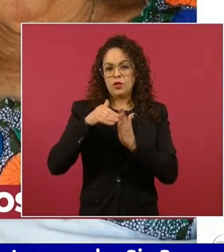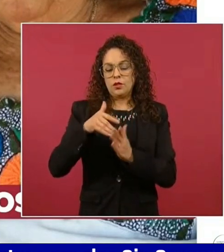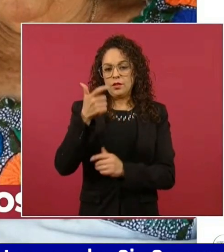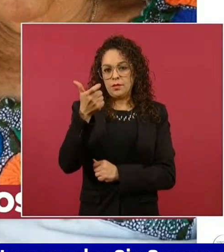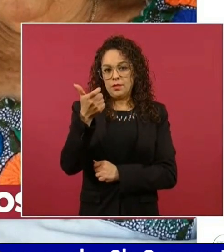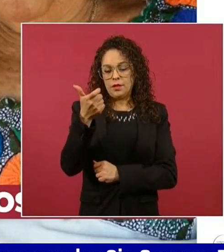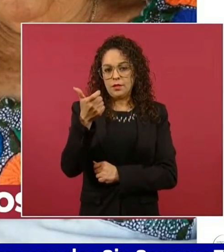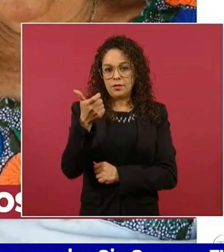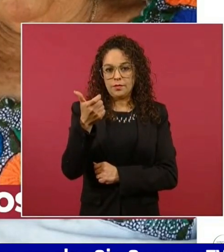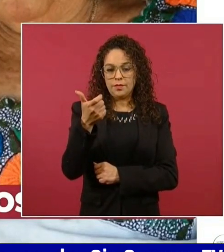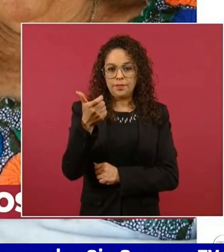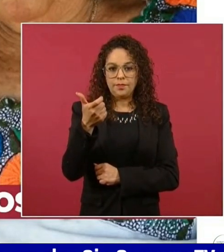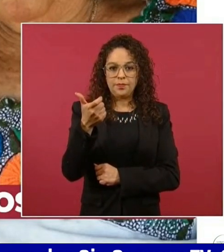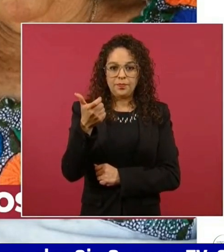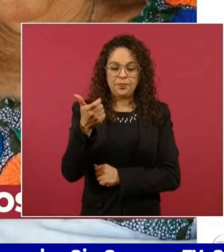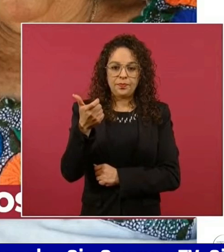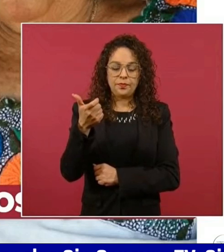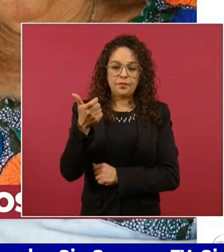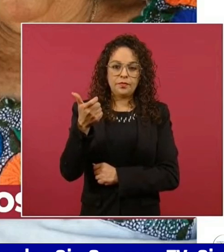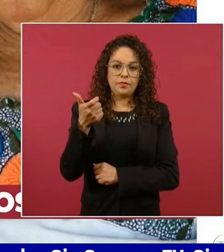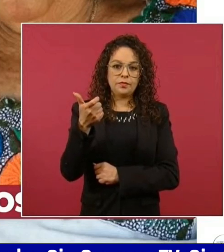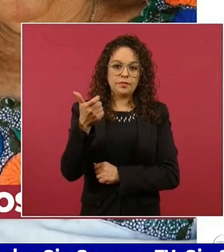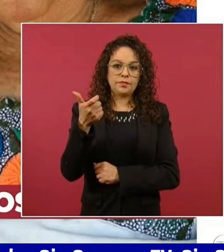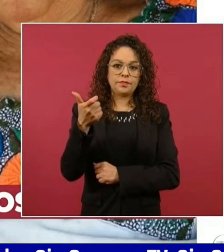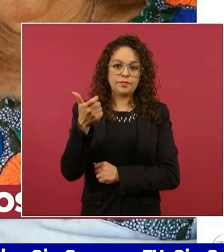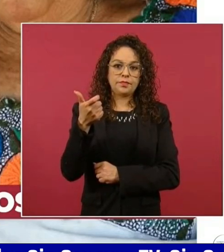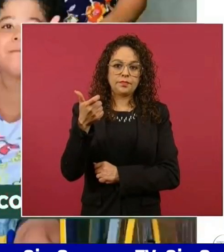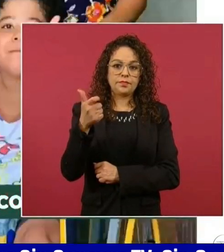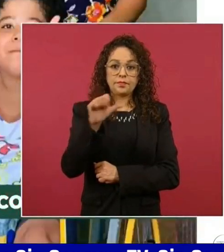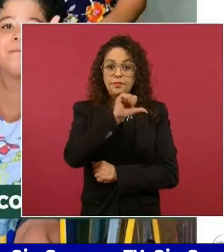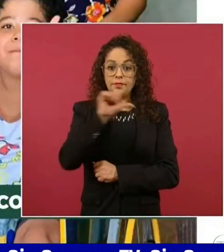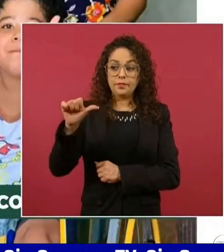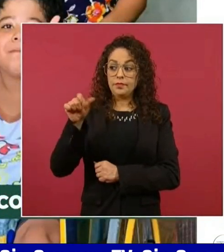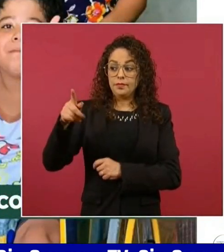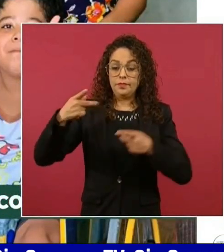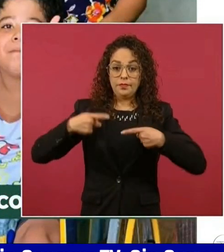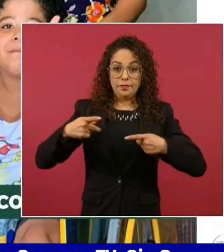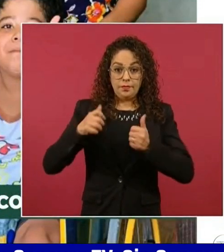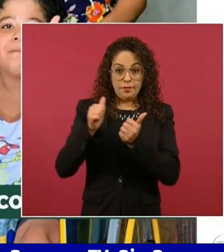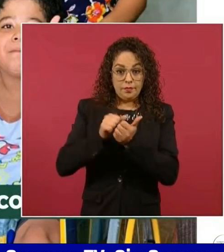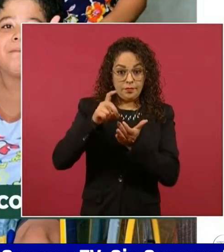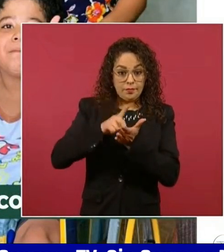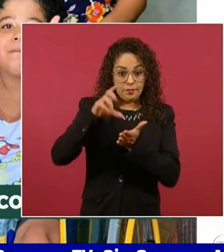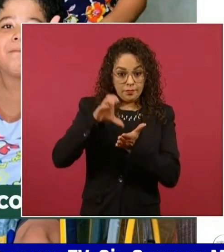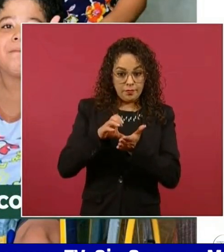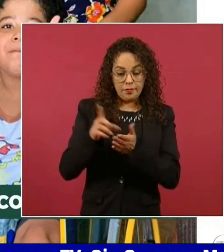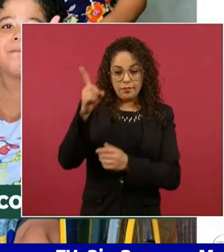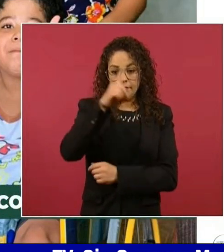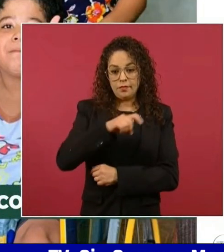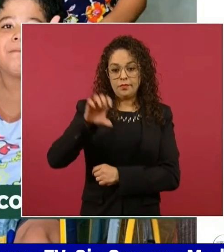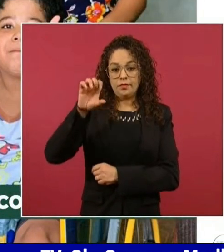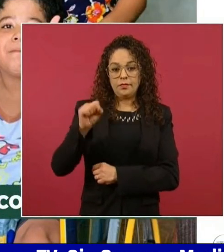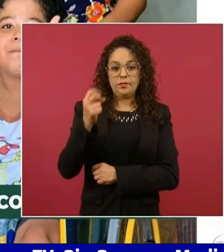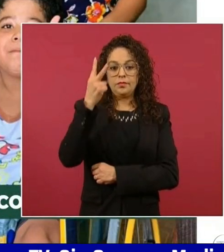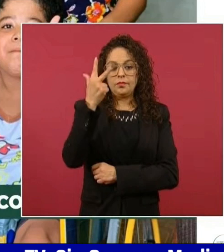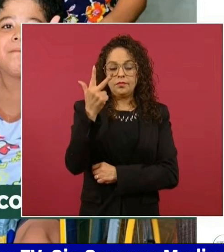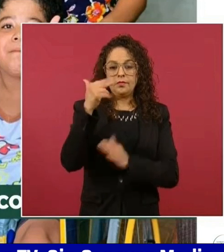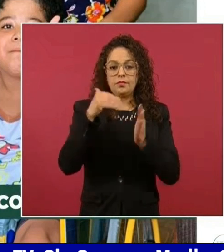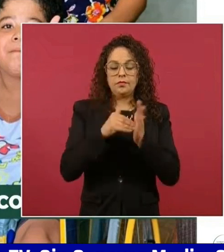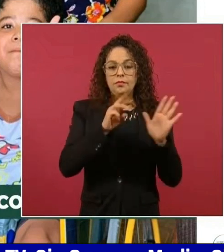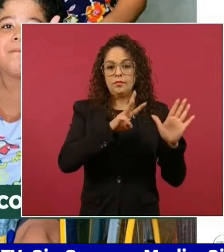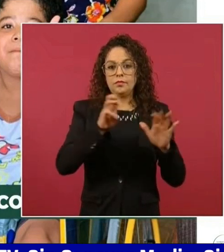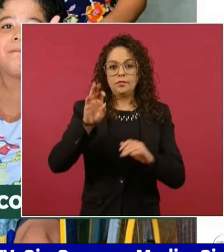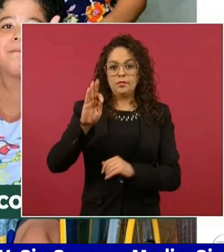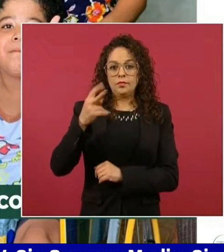pesos. En el caso de las personas con discapacidad, 168 mil 342 ya